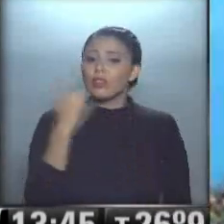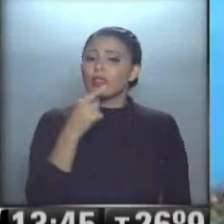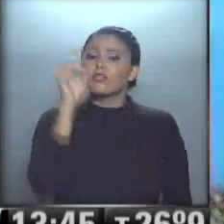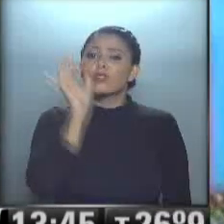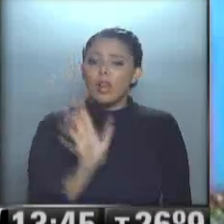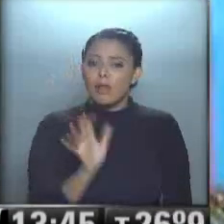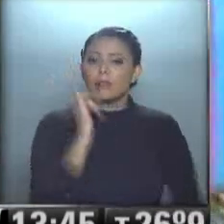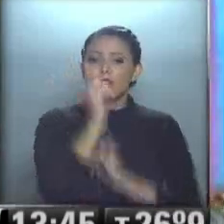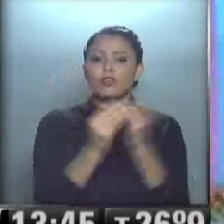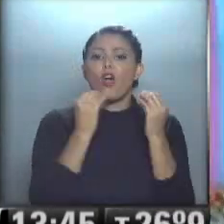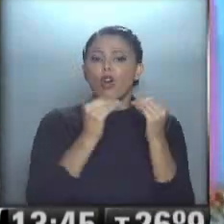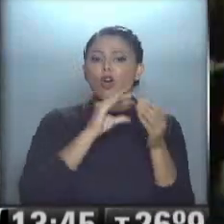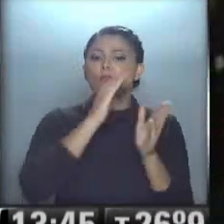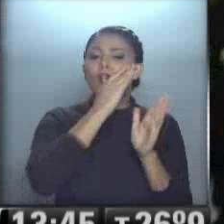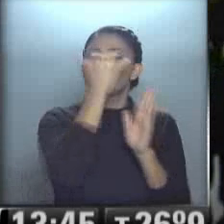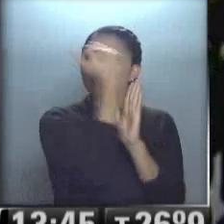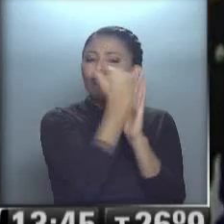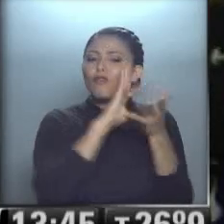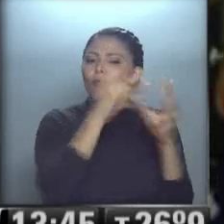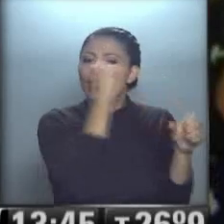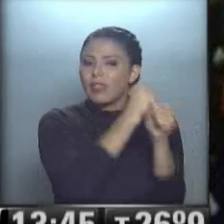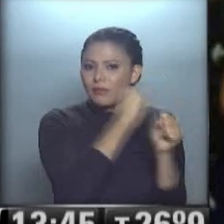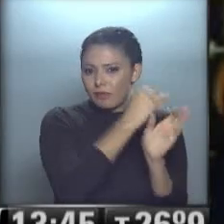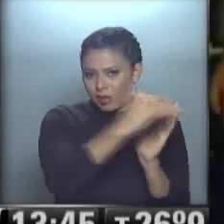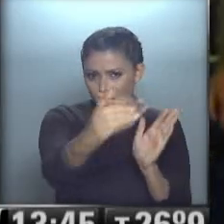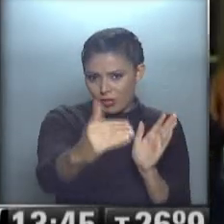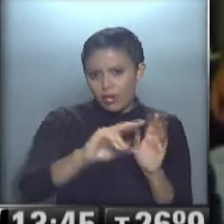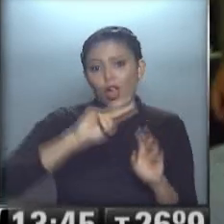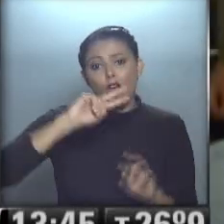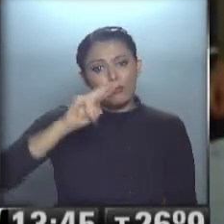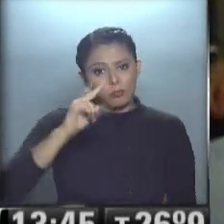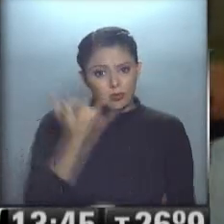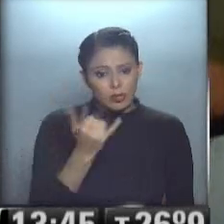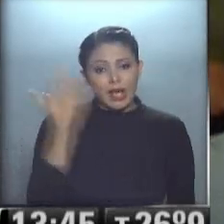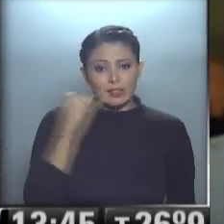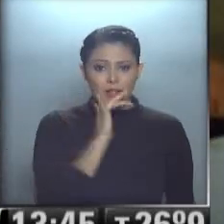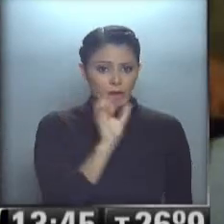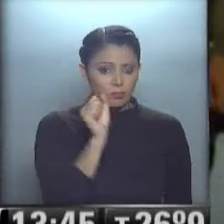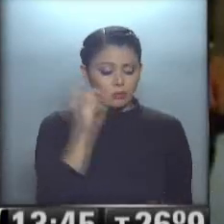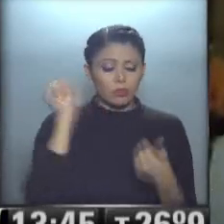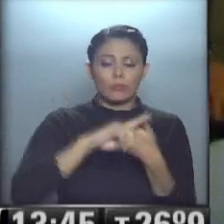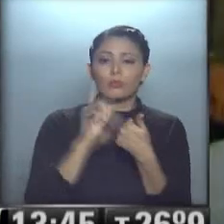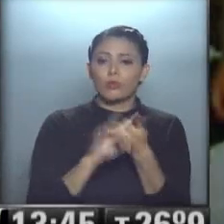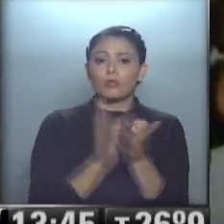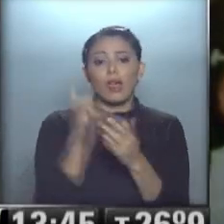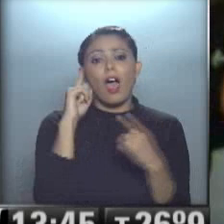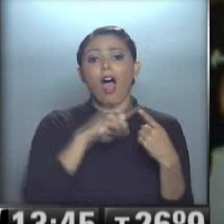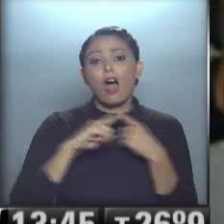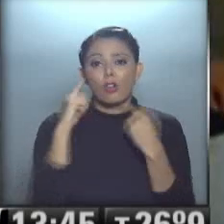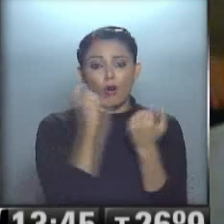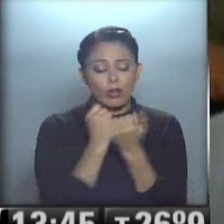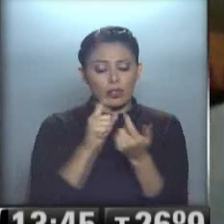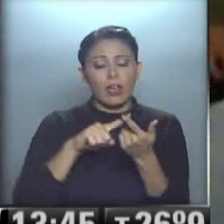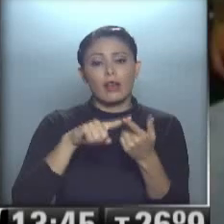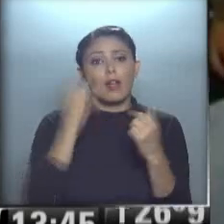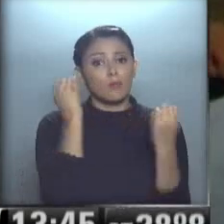descripción de los cursos de acción que existen o sea Existen dos cursos de acción como lo dije ayer uno tiene que ver con el acuerdo y la